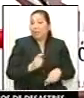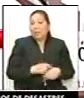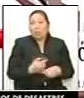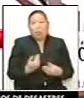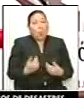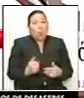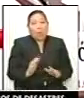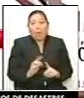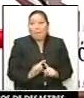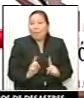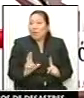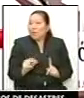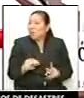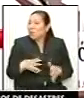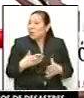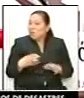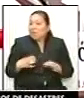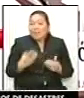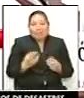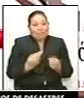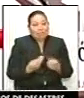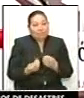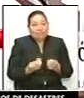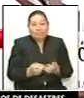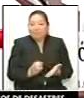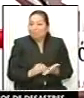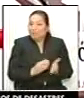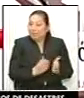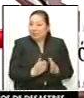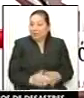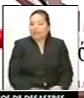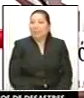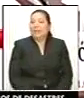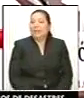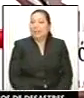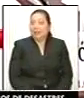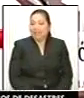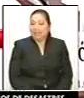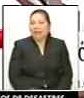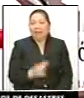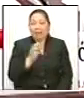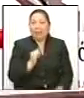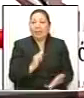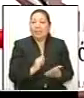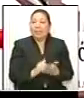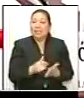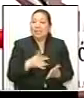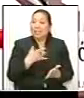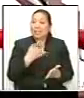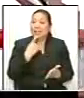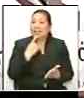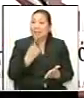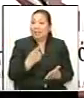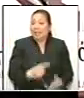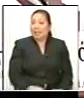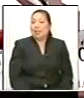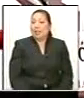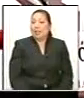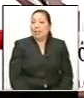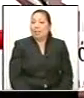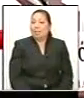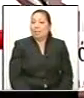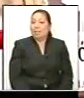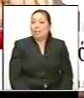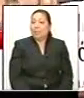fuese. Pero lo que no podemos hacer es regularlo de manera inadecuada. Y creo que ese es un poco el sentido del aporte.